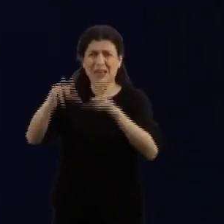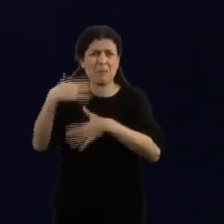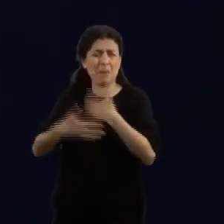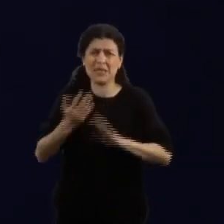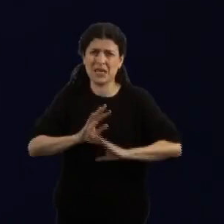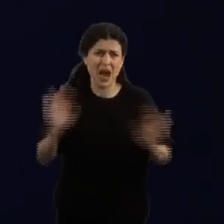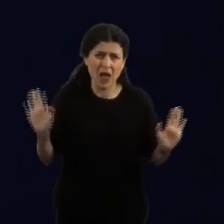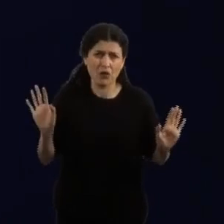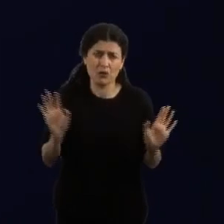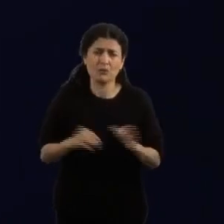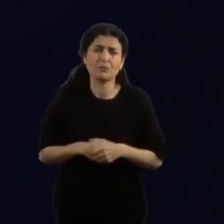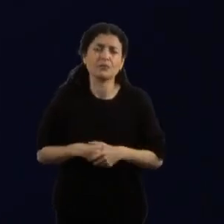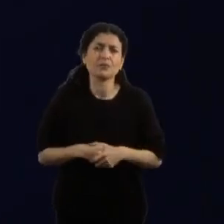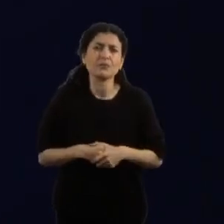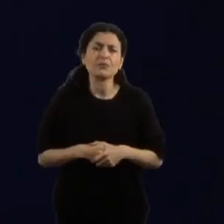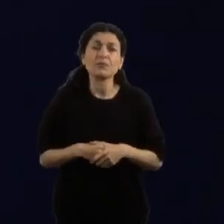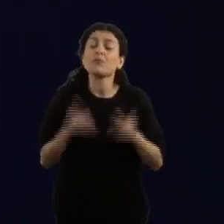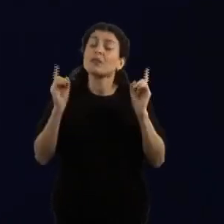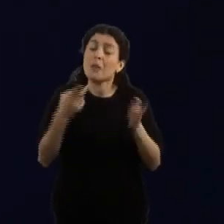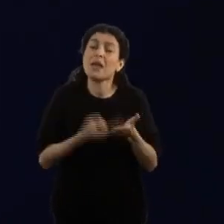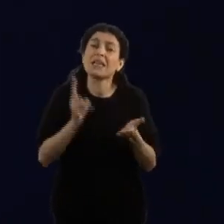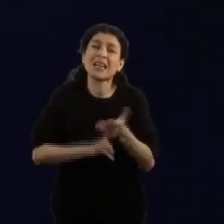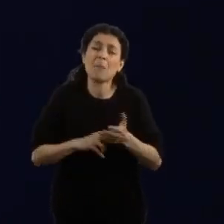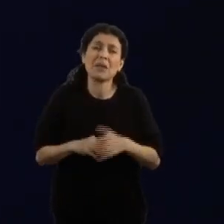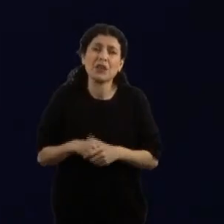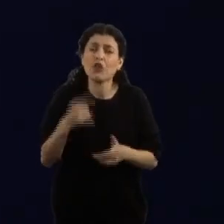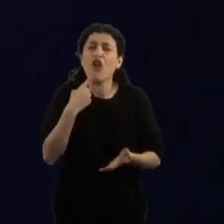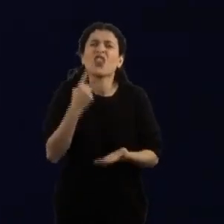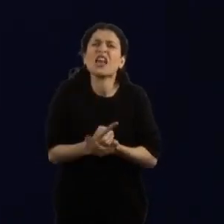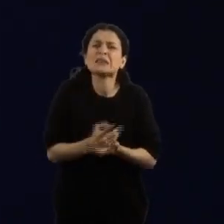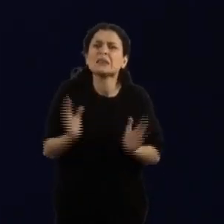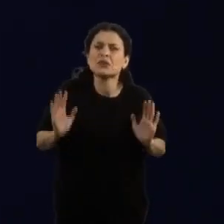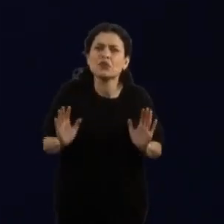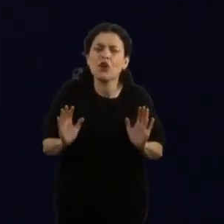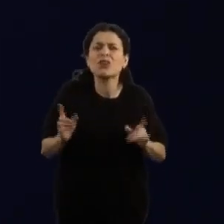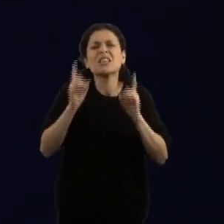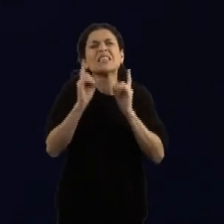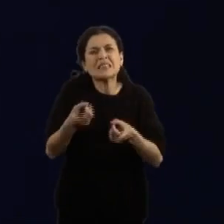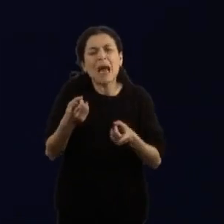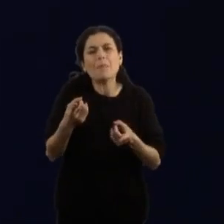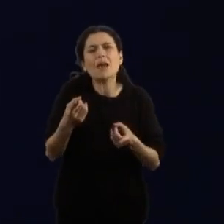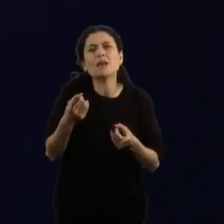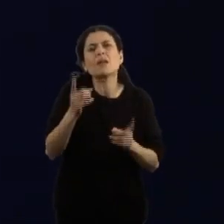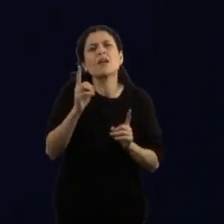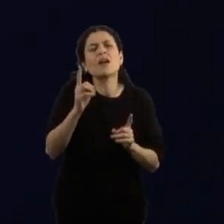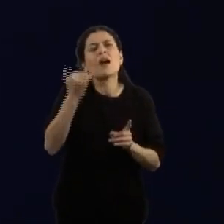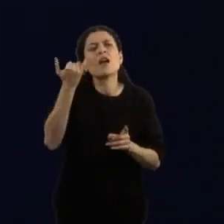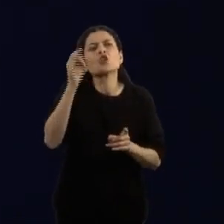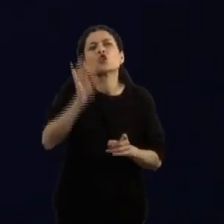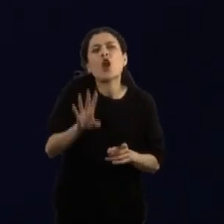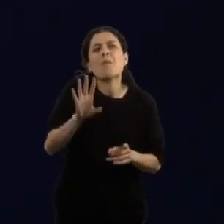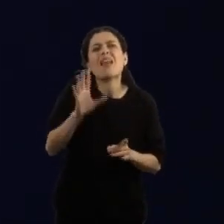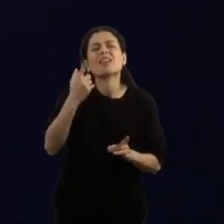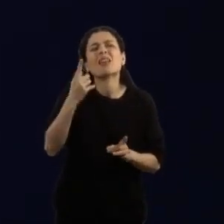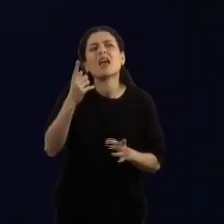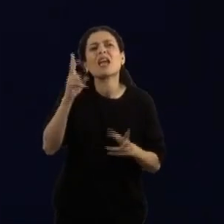unos con otros. Y te repito, la decisión, y aparte porque veías el desfinanciamiento, había un montón de cuestiones